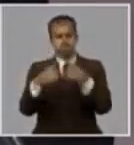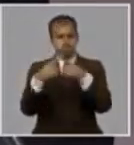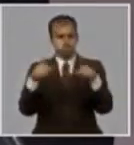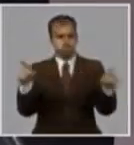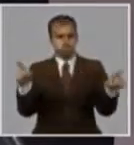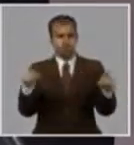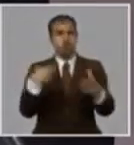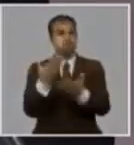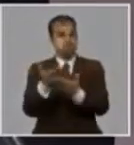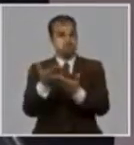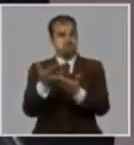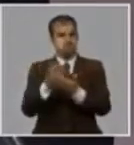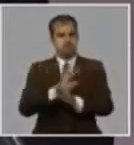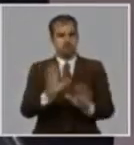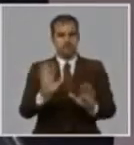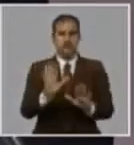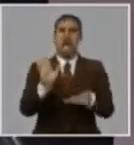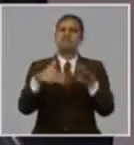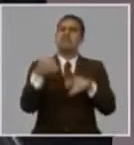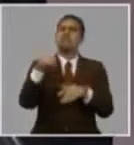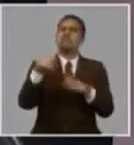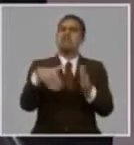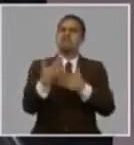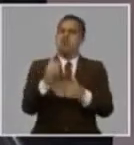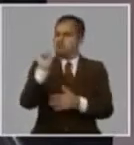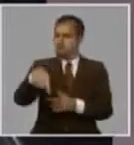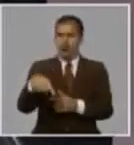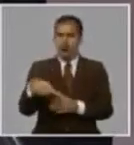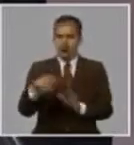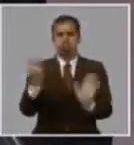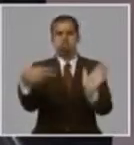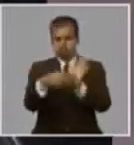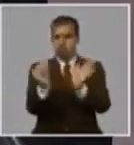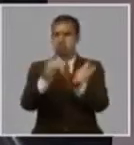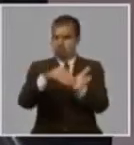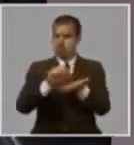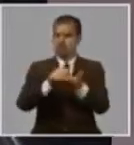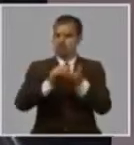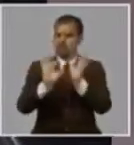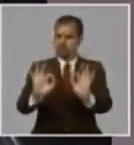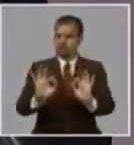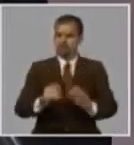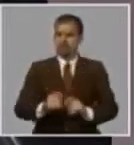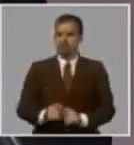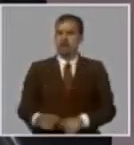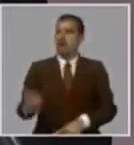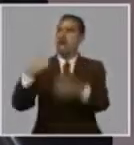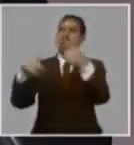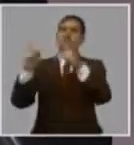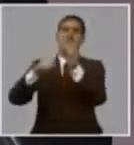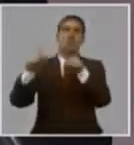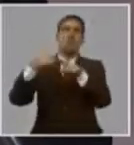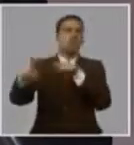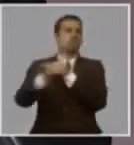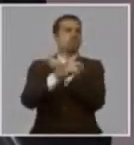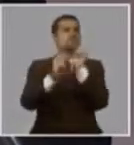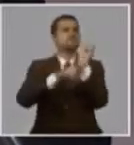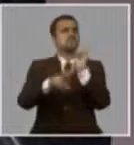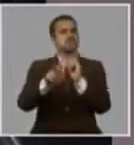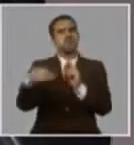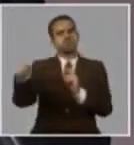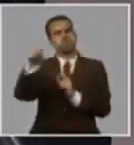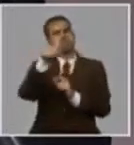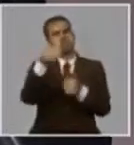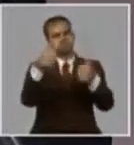solicitud, inclusive por debajo de 10 días, algunos municipios, algunas provincias, estaba prácticamente al día,